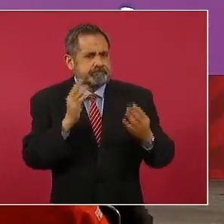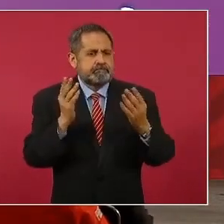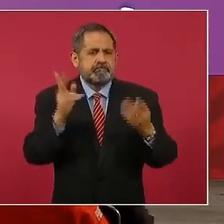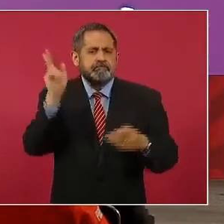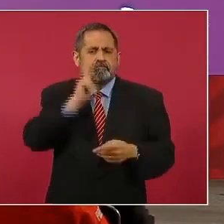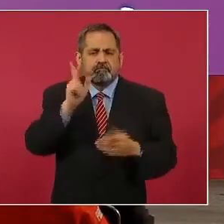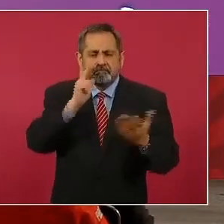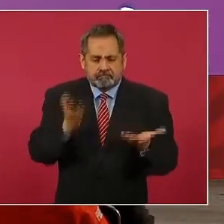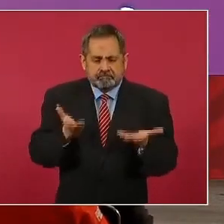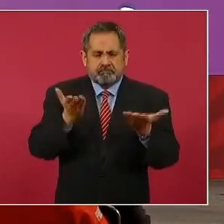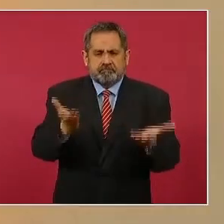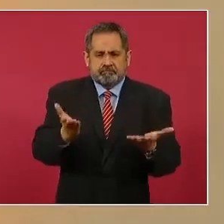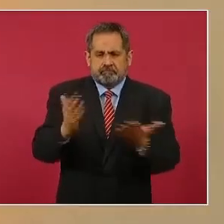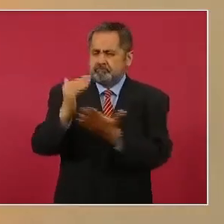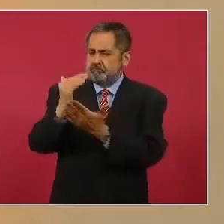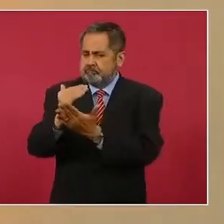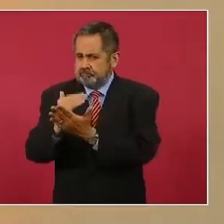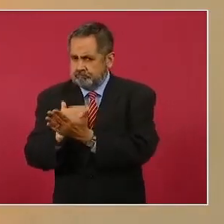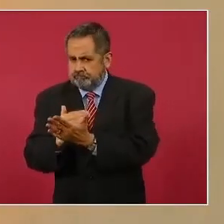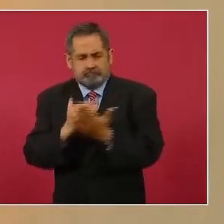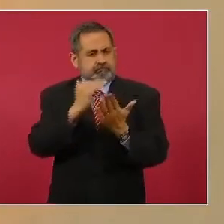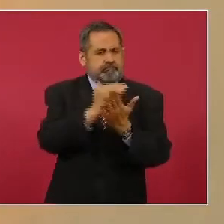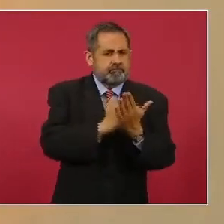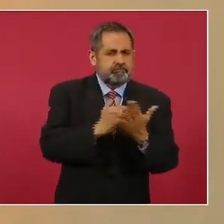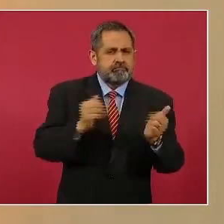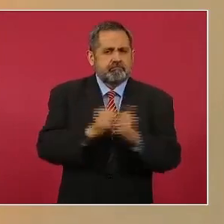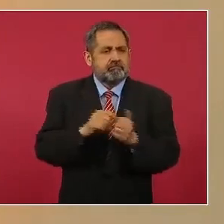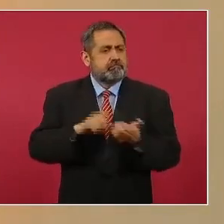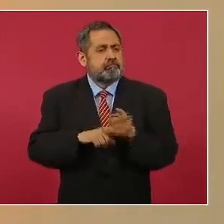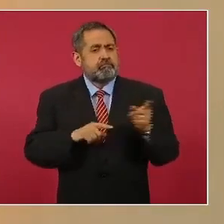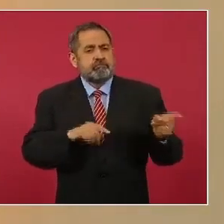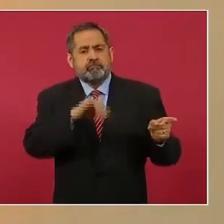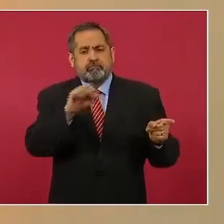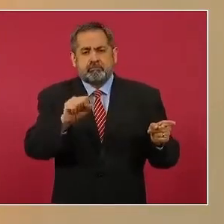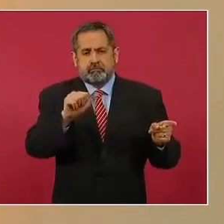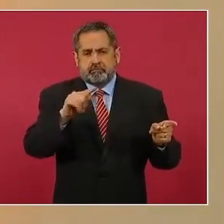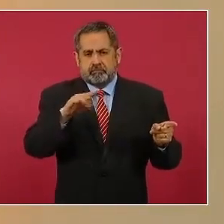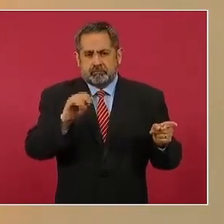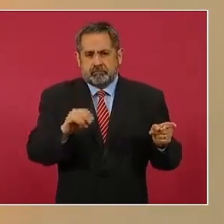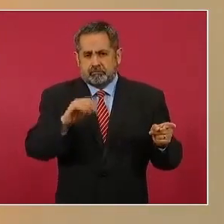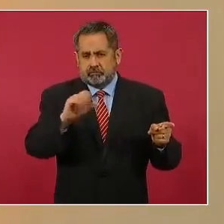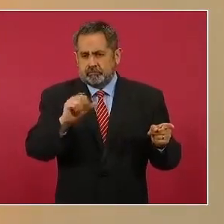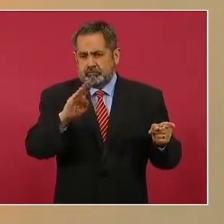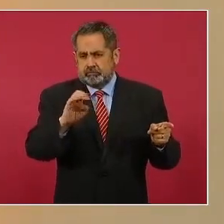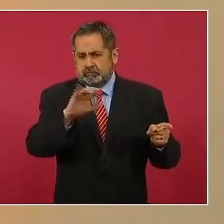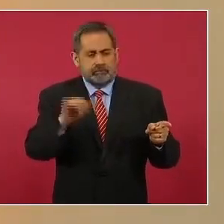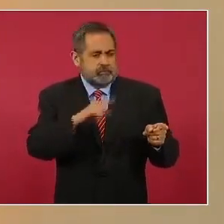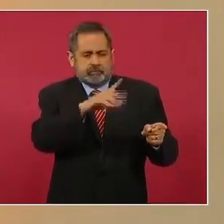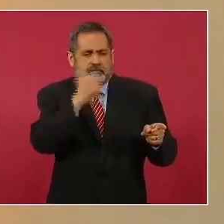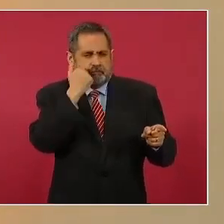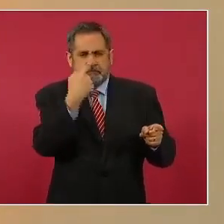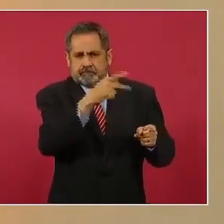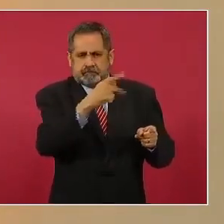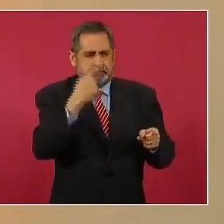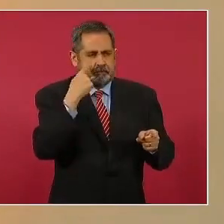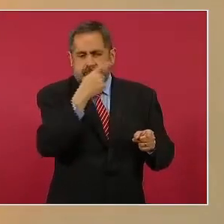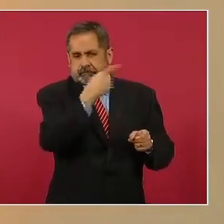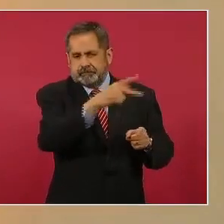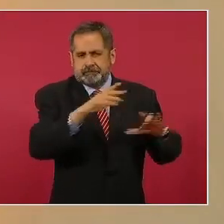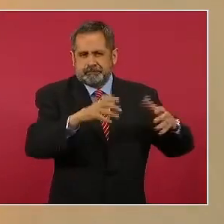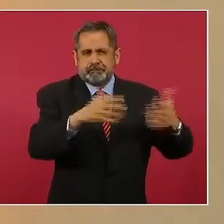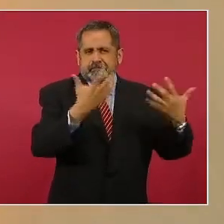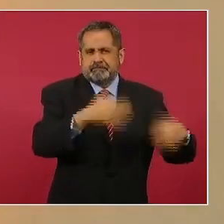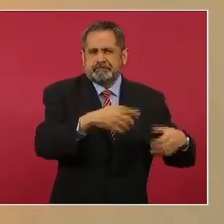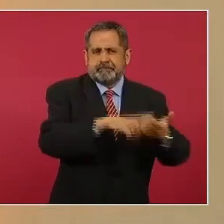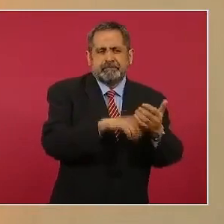en este espacio pues el señor José Antonio Fernández Carvajal o quien designe la empresa FEMSA, a